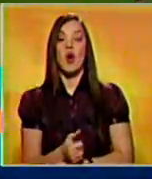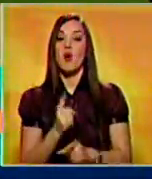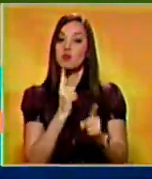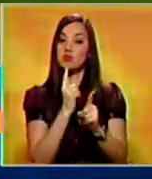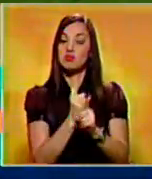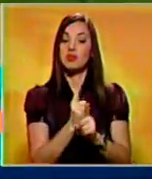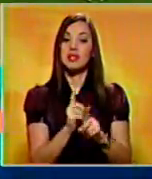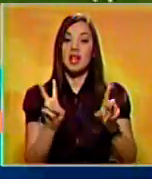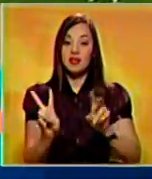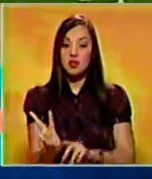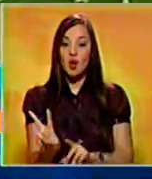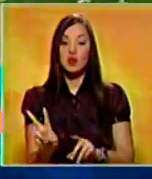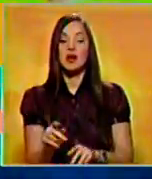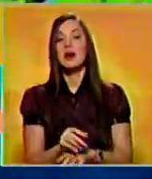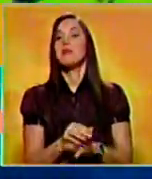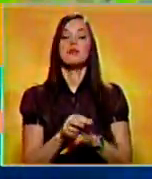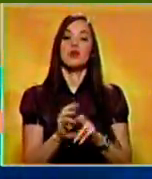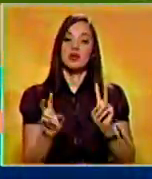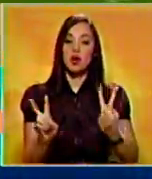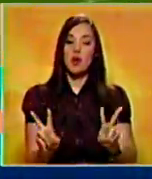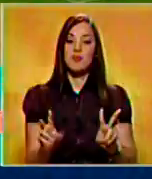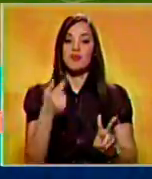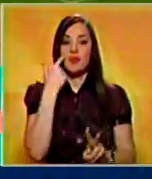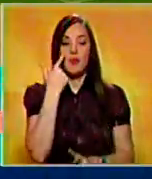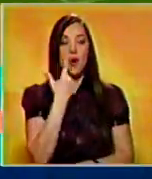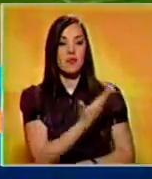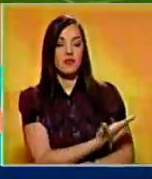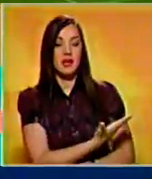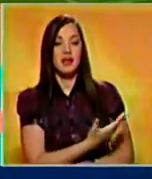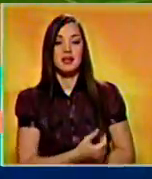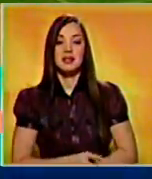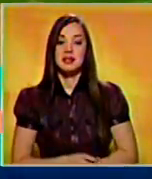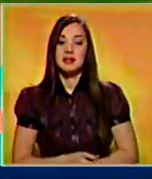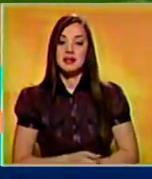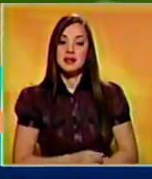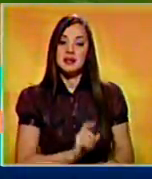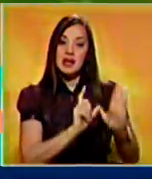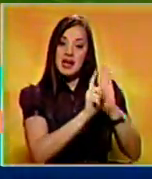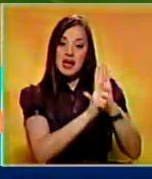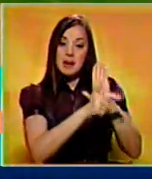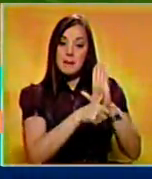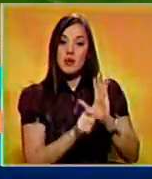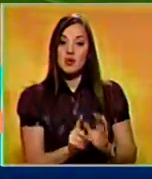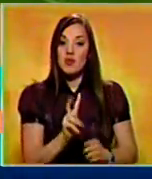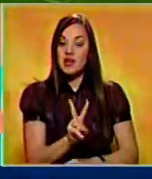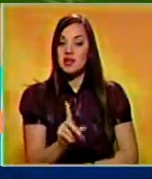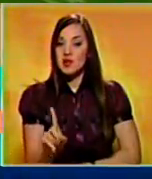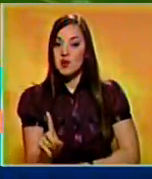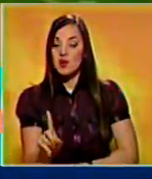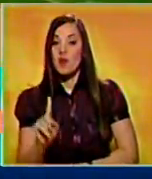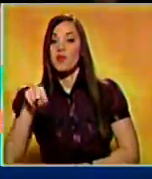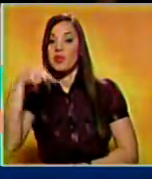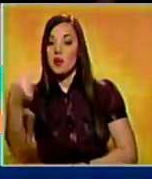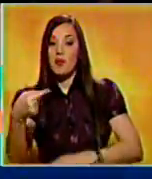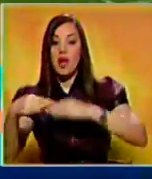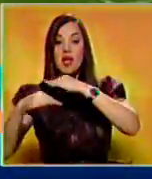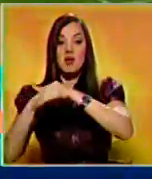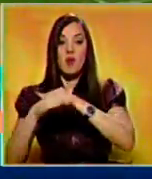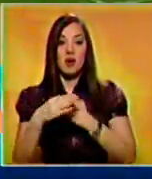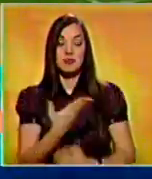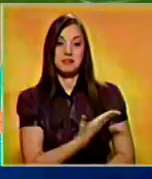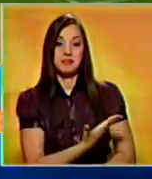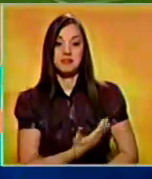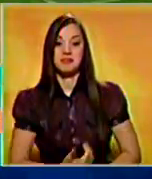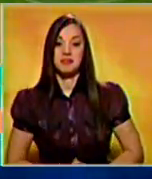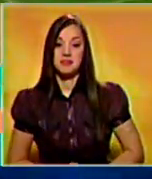a 2. Samir Baloyes, ahí lo veíamos adelantando al equipo de Guayana al minuto 21, pero el empate de Huracán llegó 6 minutos después por intermedio de Lucas